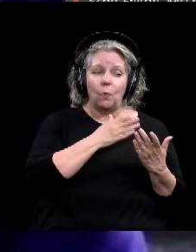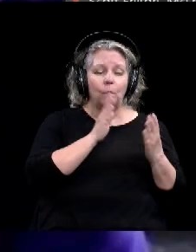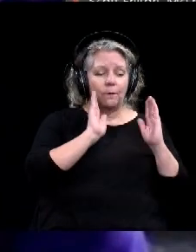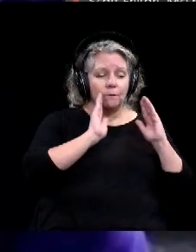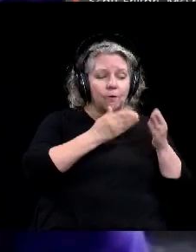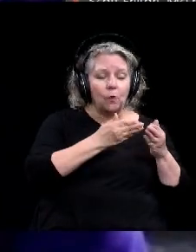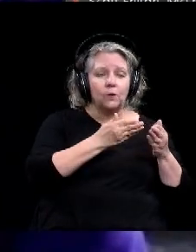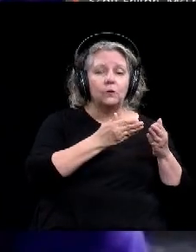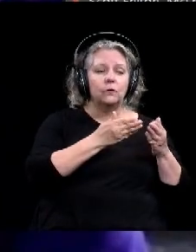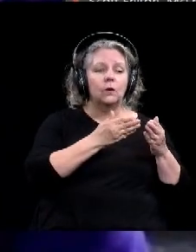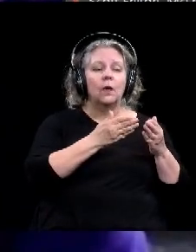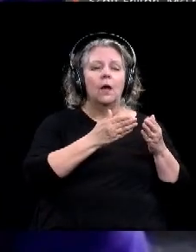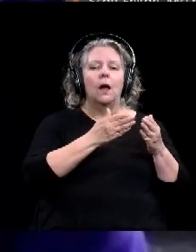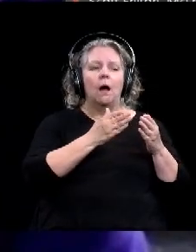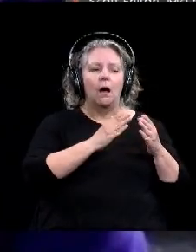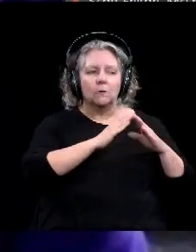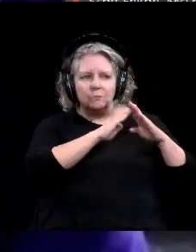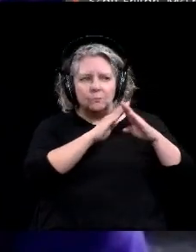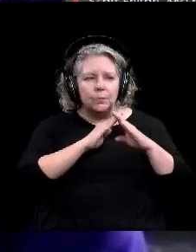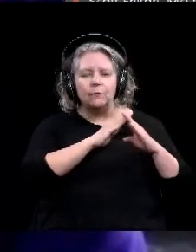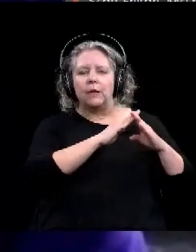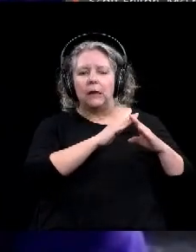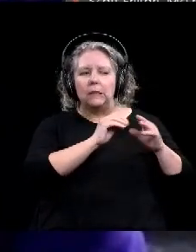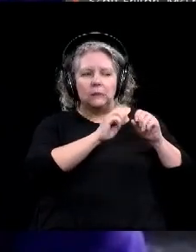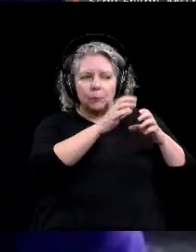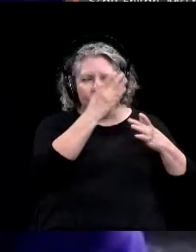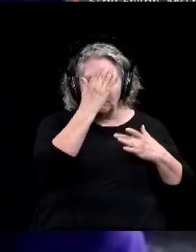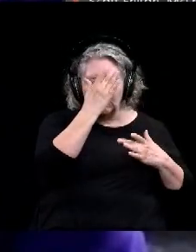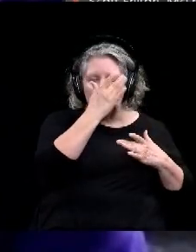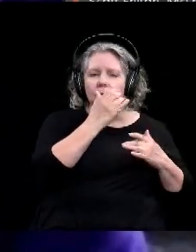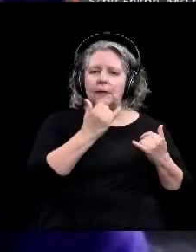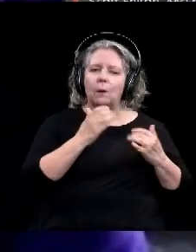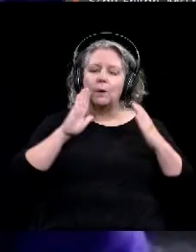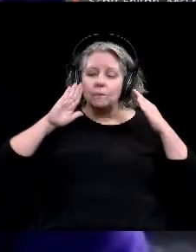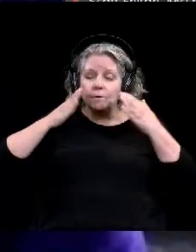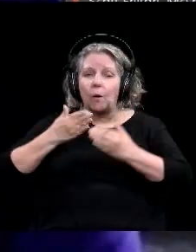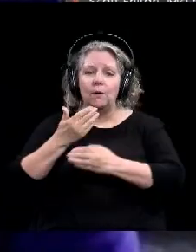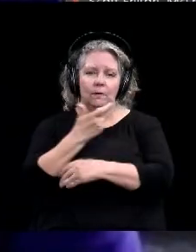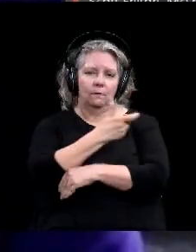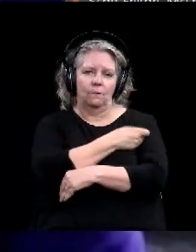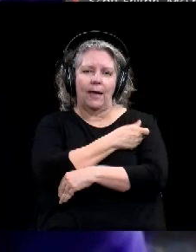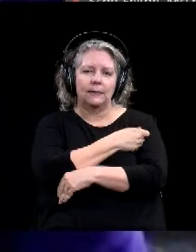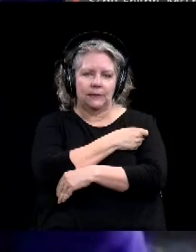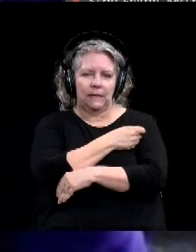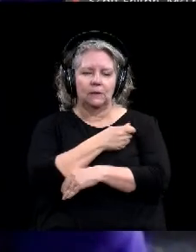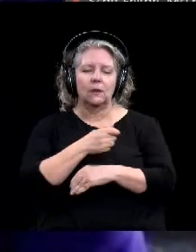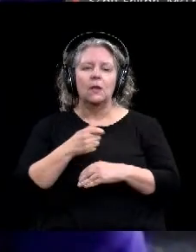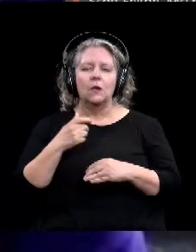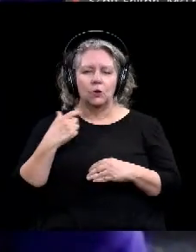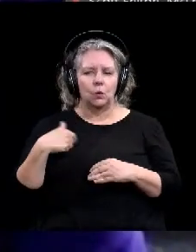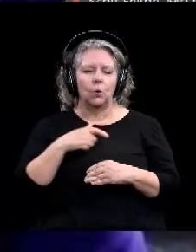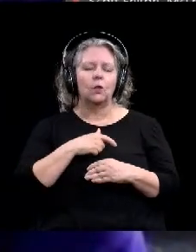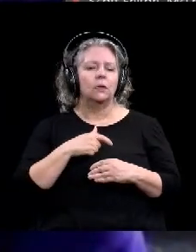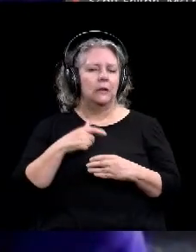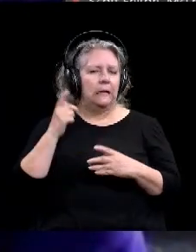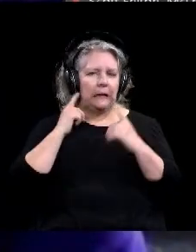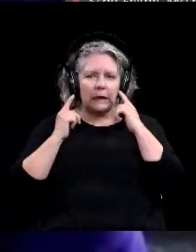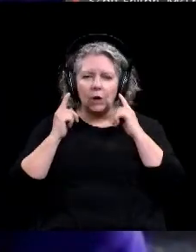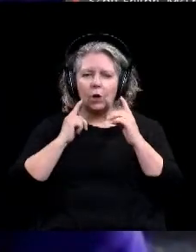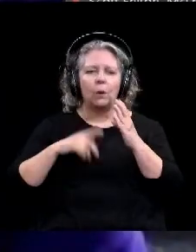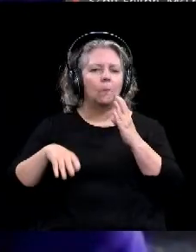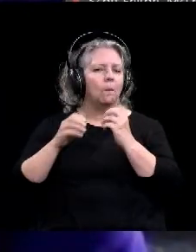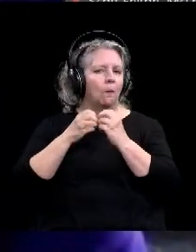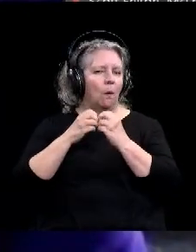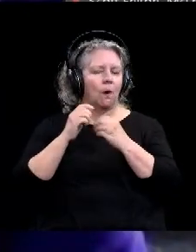respondiendo en las vacunas y las clínicas en la comunidad que se ha hizo y que puedan incrementar esto para